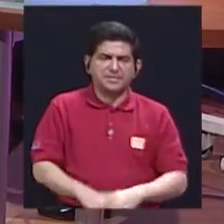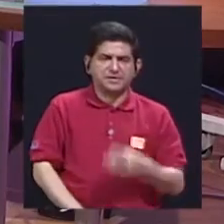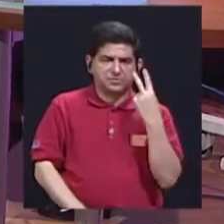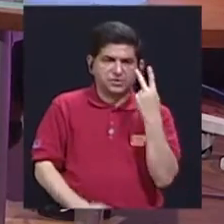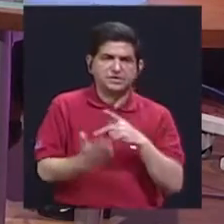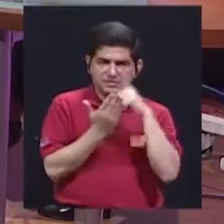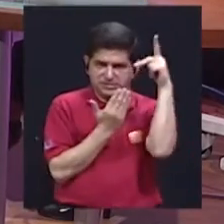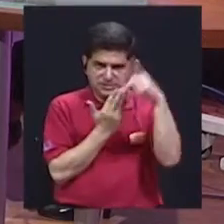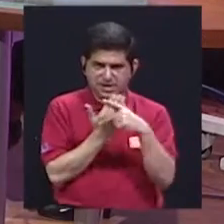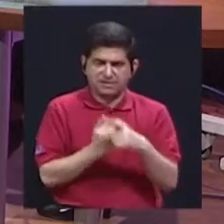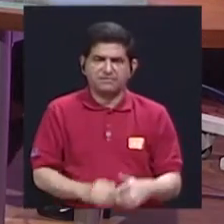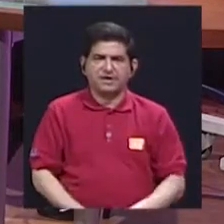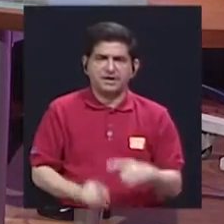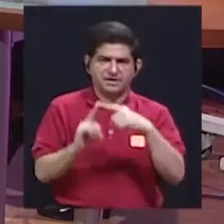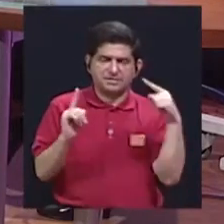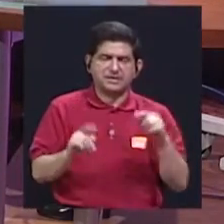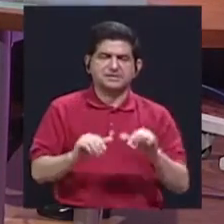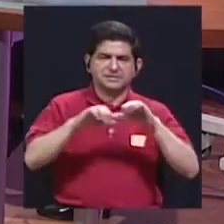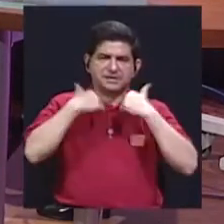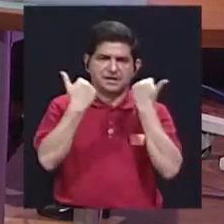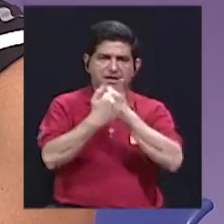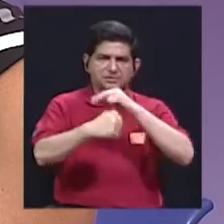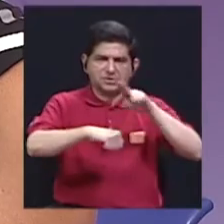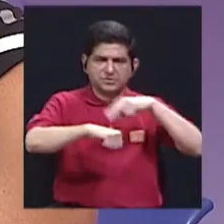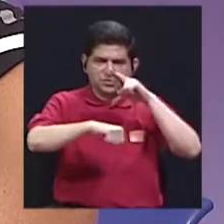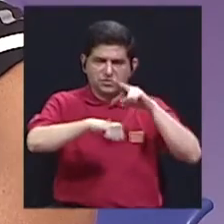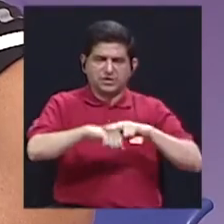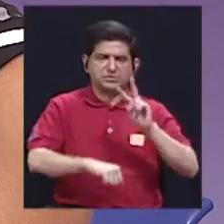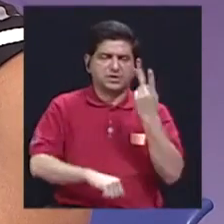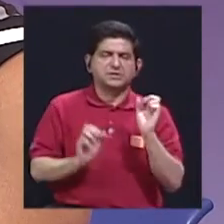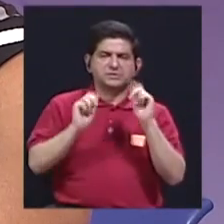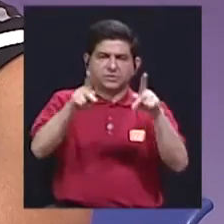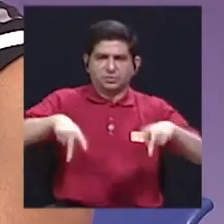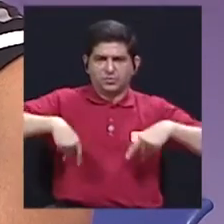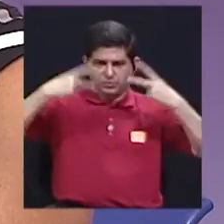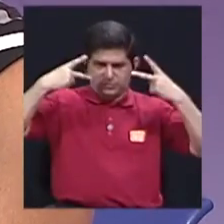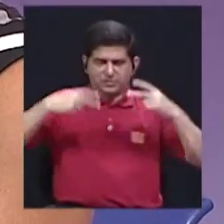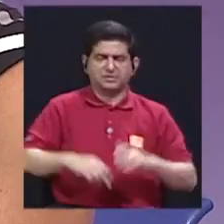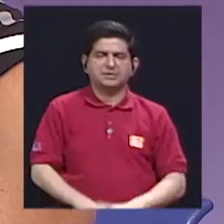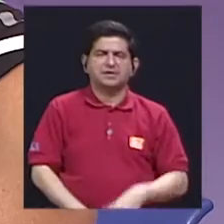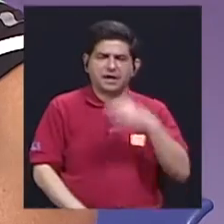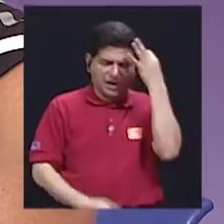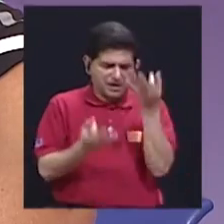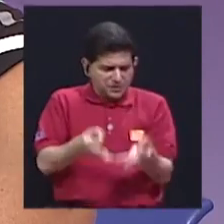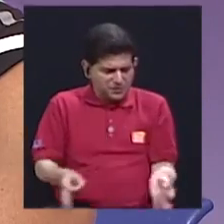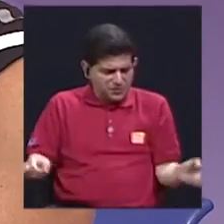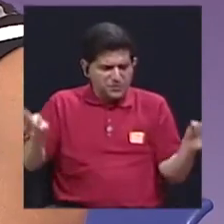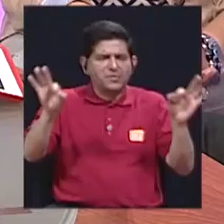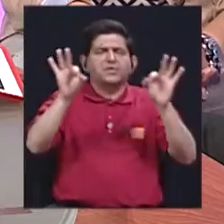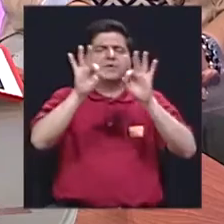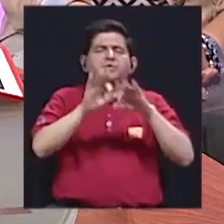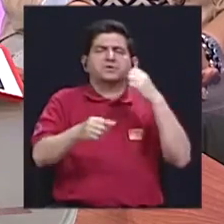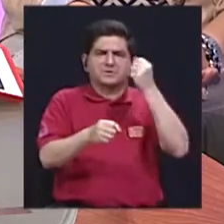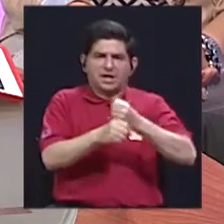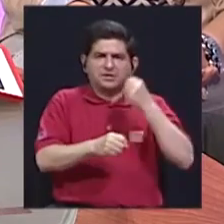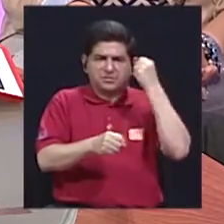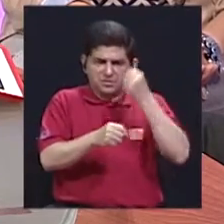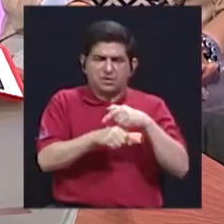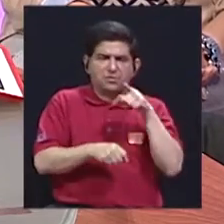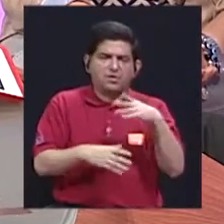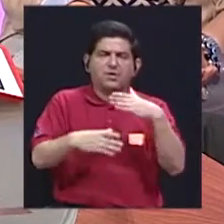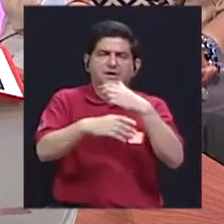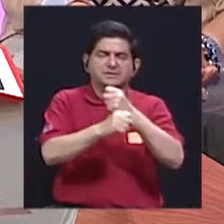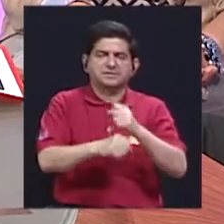están viendo de parte de ana sobhi porque creo que es muy importante y la labor que ustedes se están